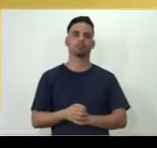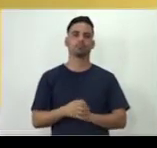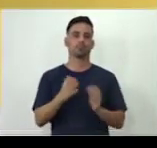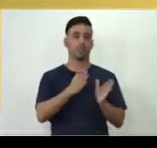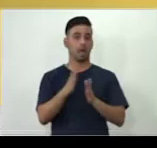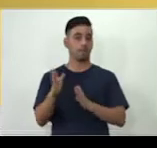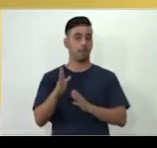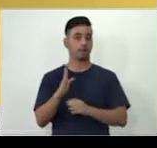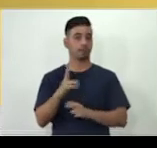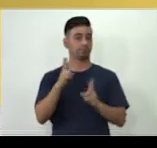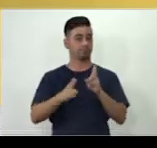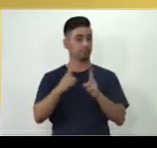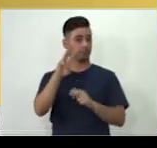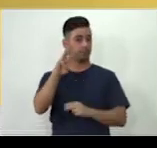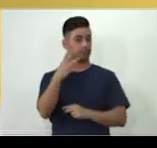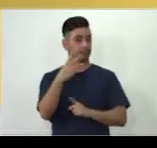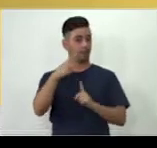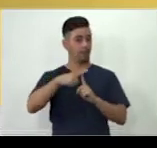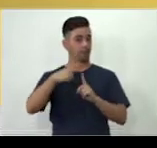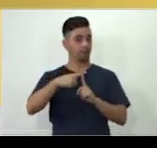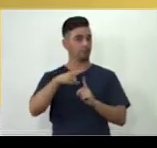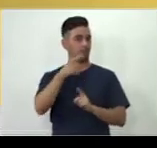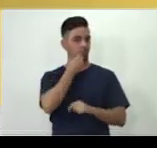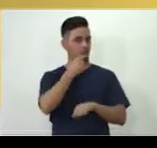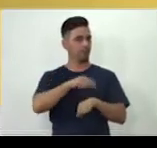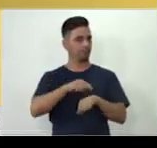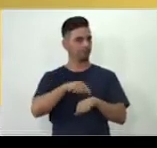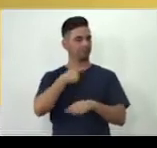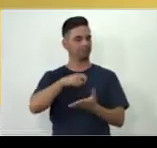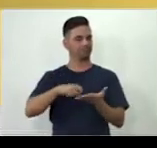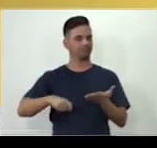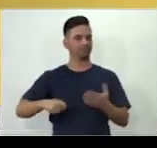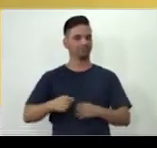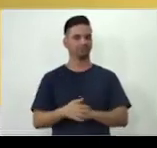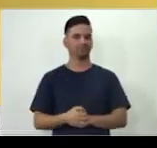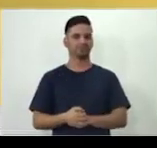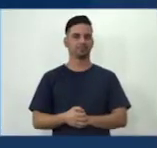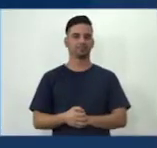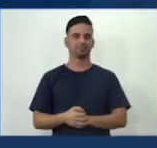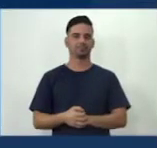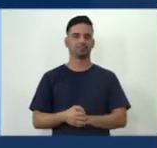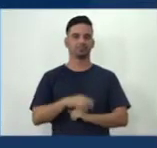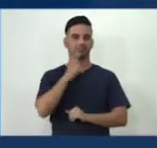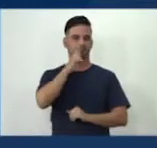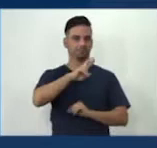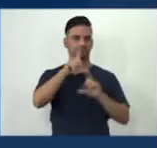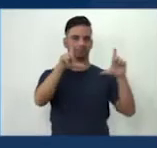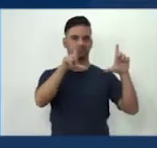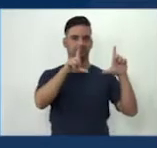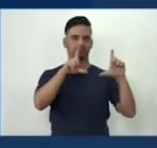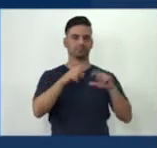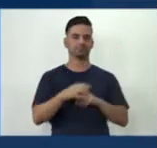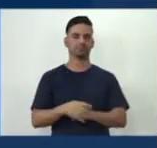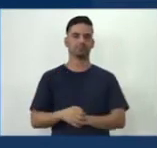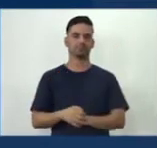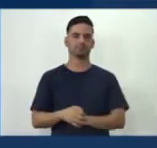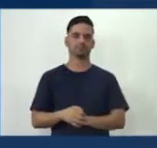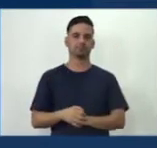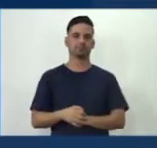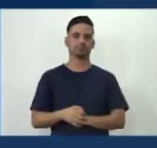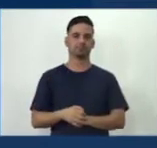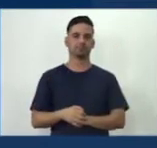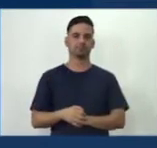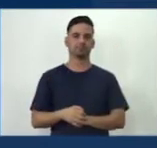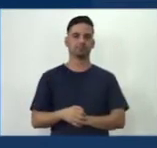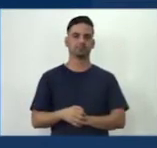Vamos a presentar un ejercicio número 3 que también le vamos a dar tiempo para que ustedes lo puedan copiar. Dice, la figura representa una bobina conectada